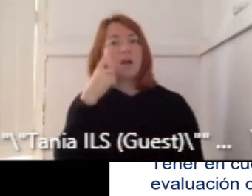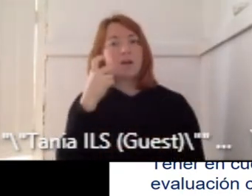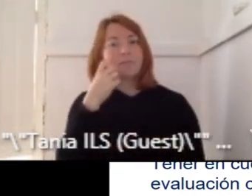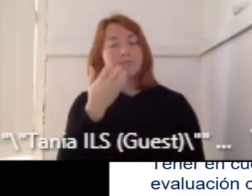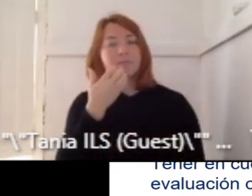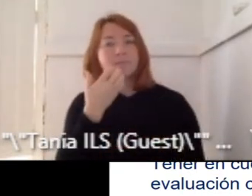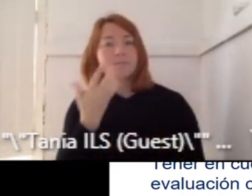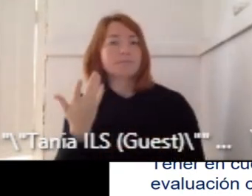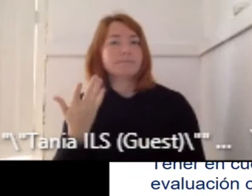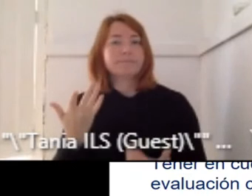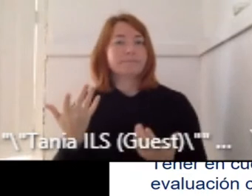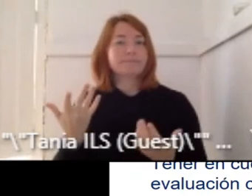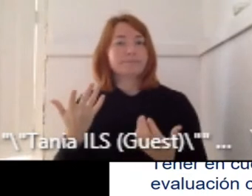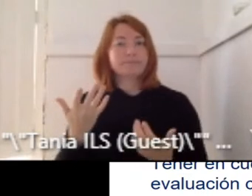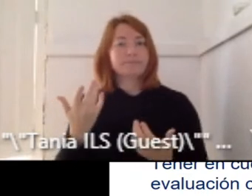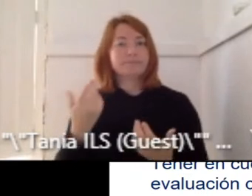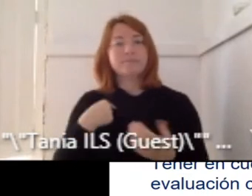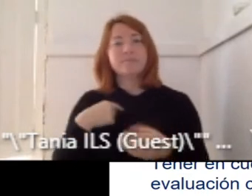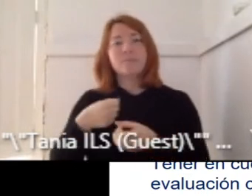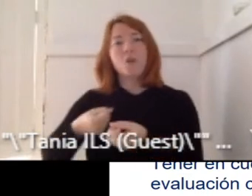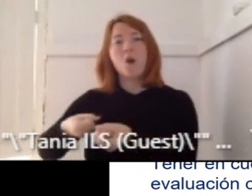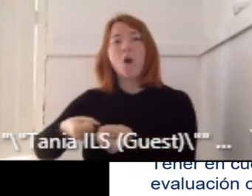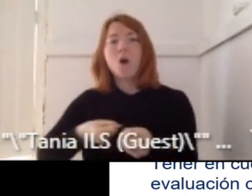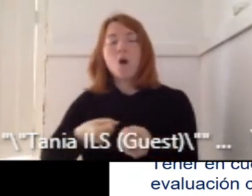los cañones, hockey,